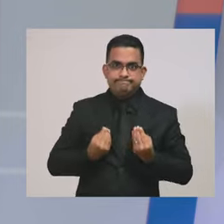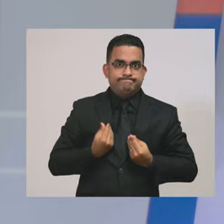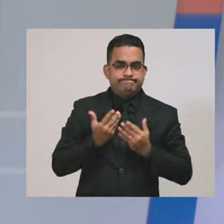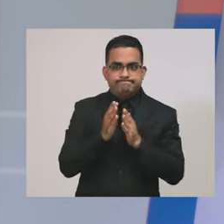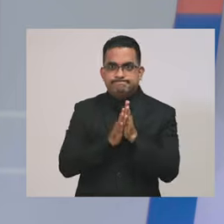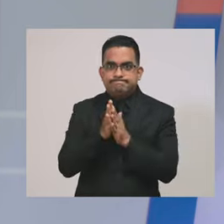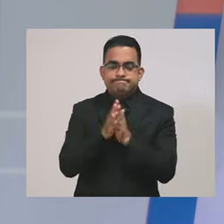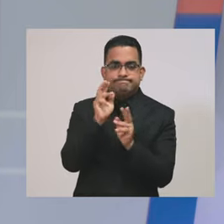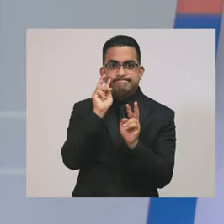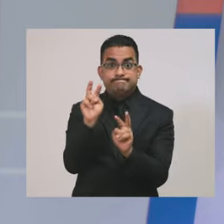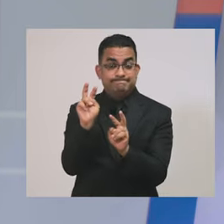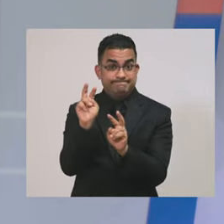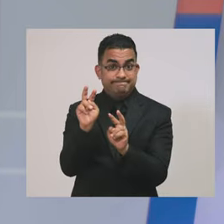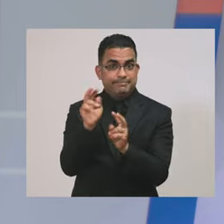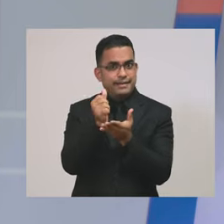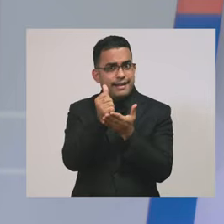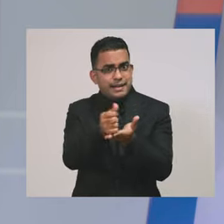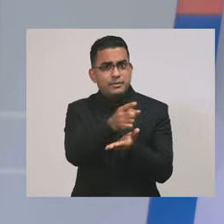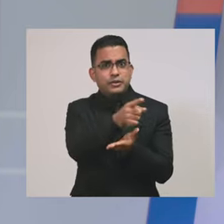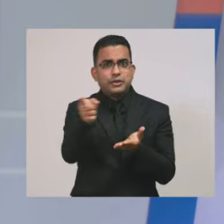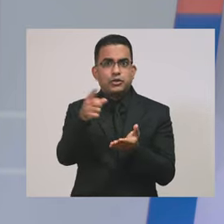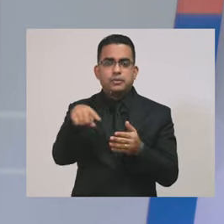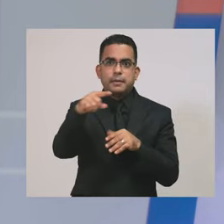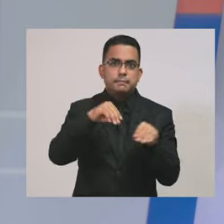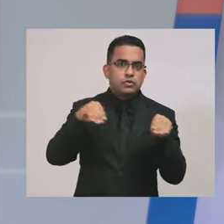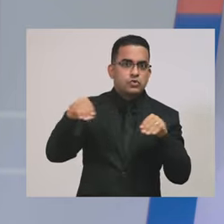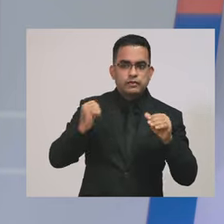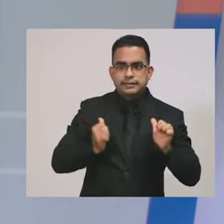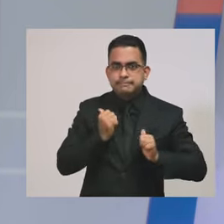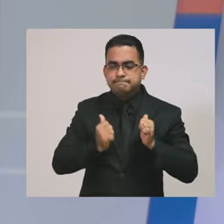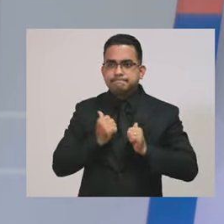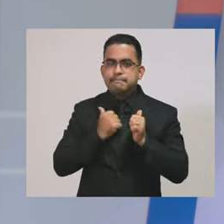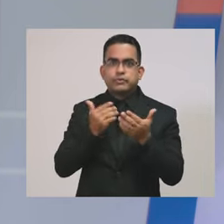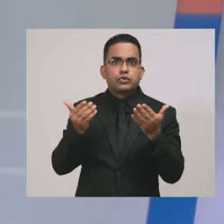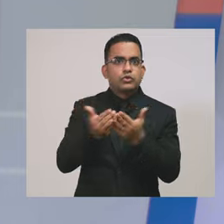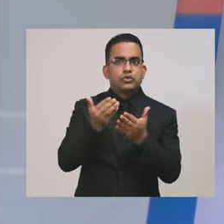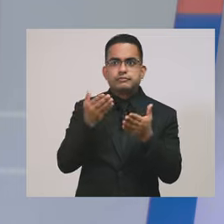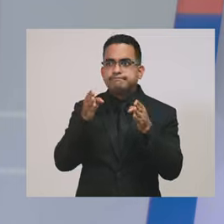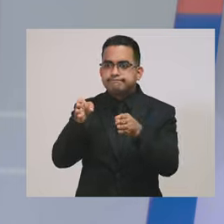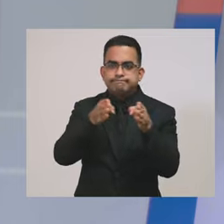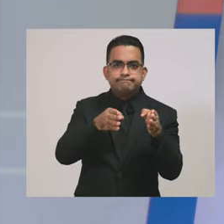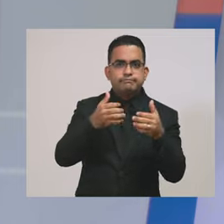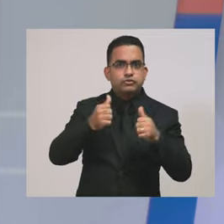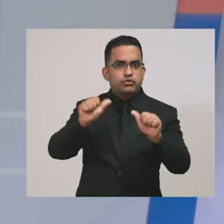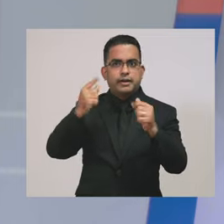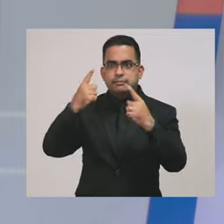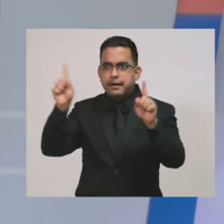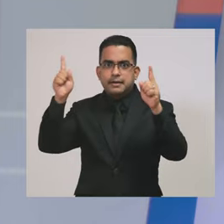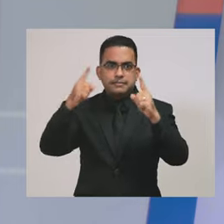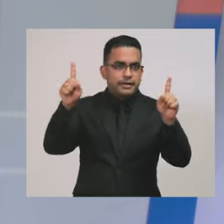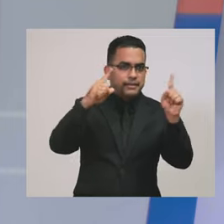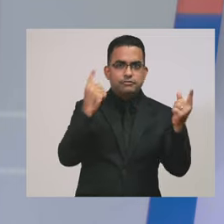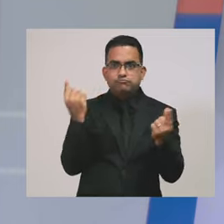les mantendrá motivados y enfocados eso les ayudará a mantenerse en movimiento y buscar nuevas formas